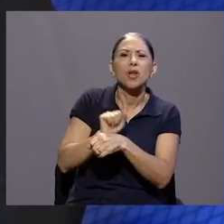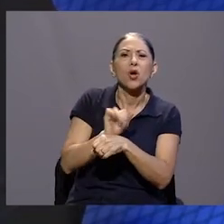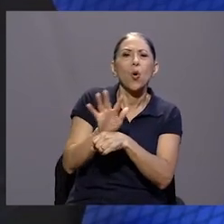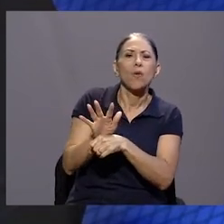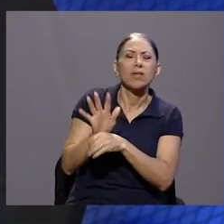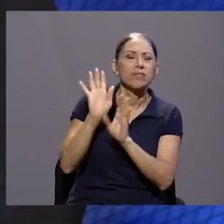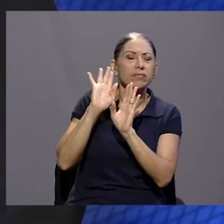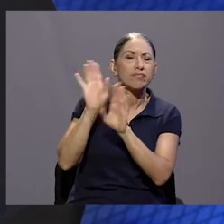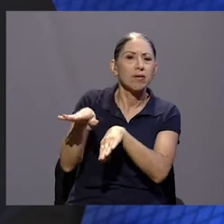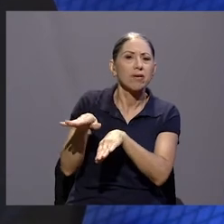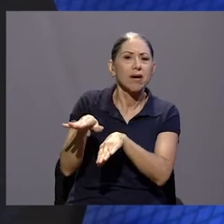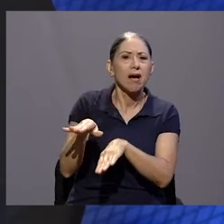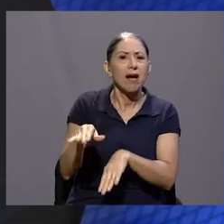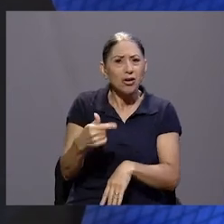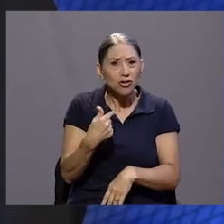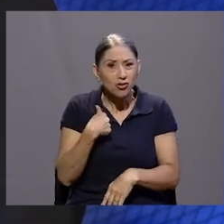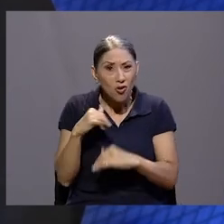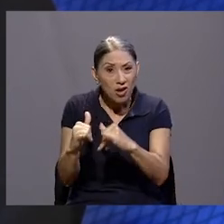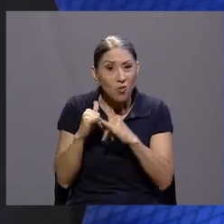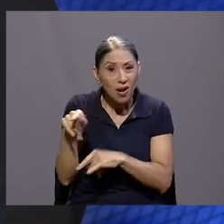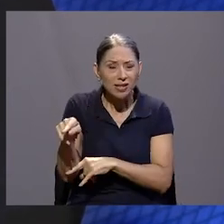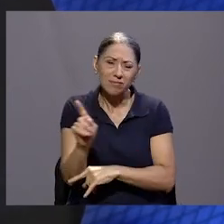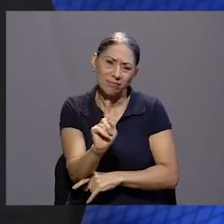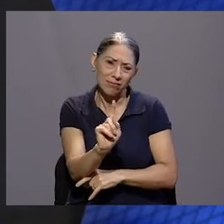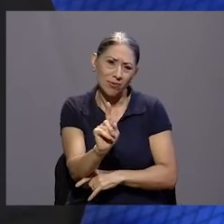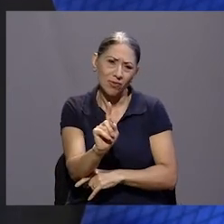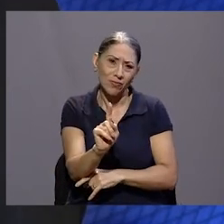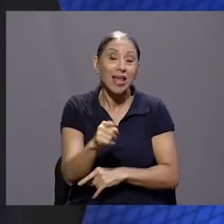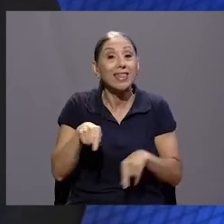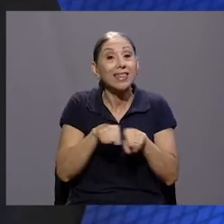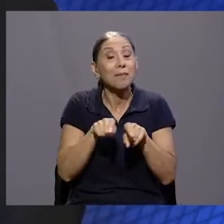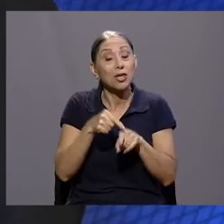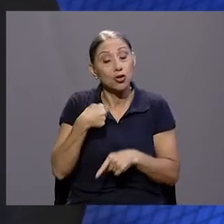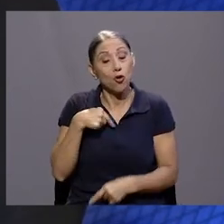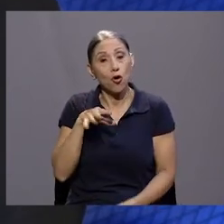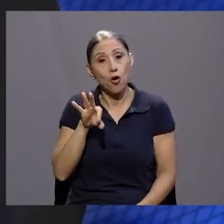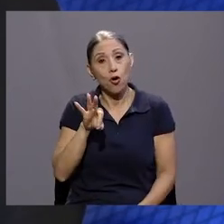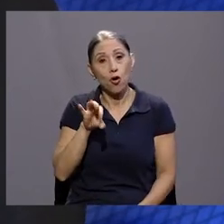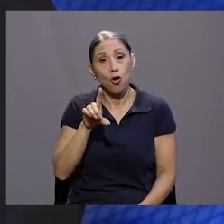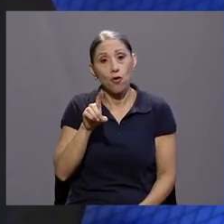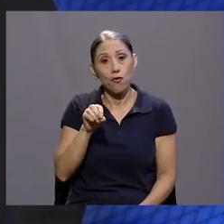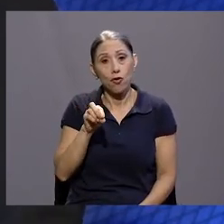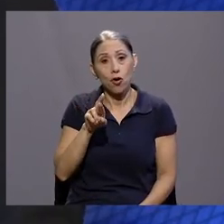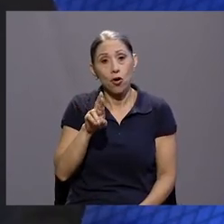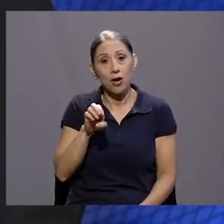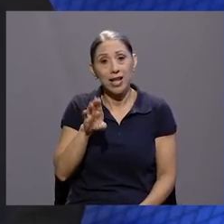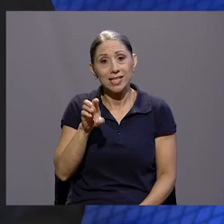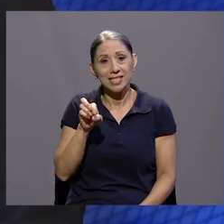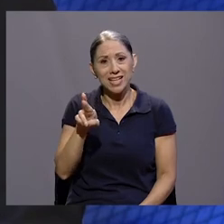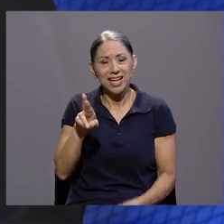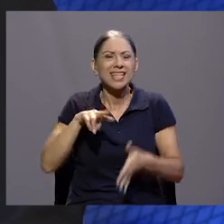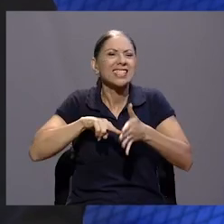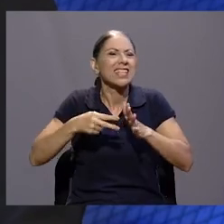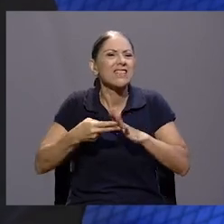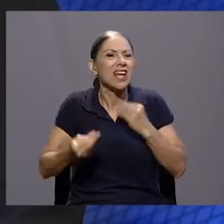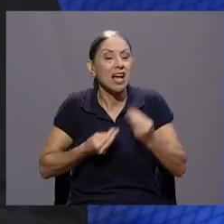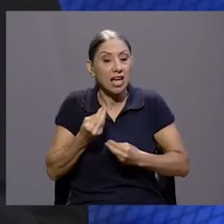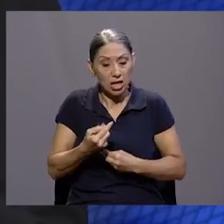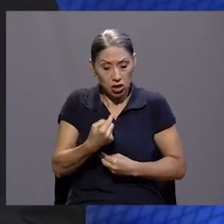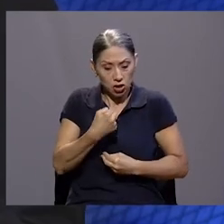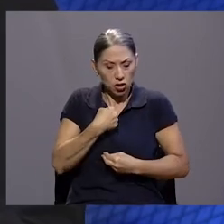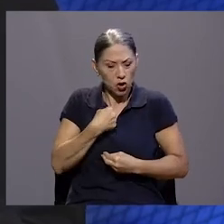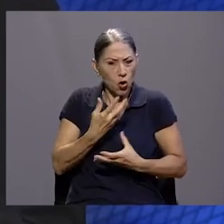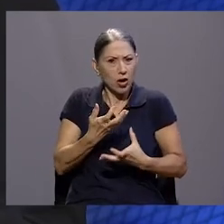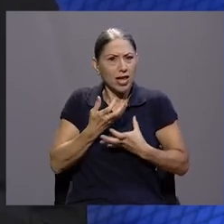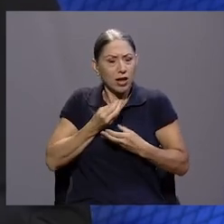comunique sea eso en florecer también es poder decir que quiero generar yo en las personas que me rodean que quiero generar yo en esas personas que se